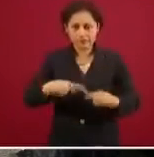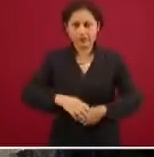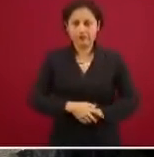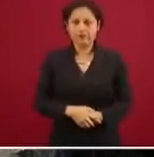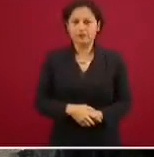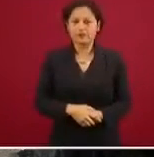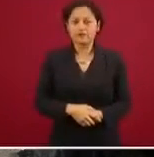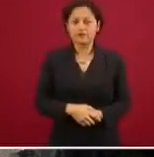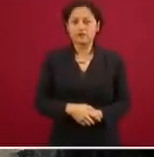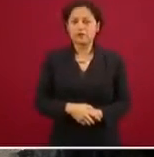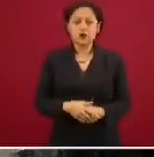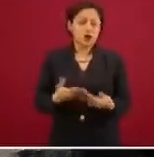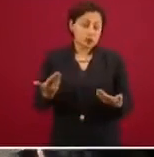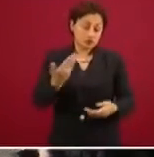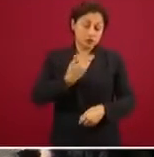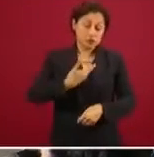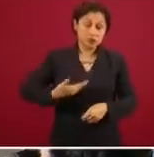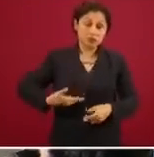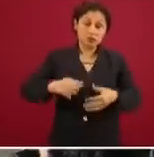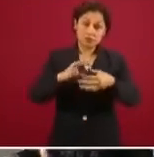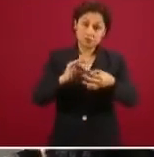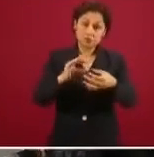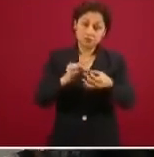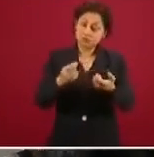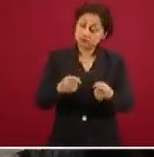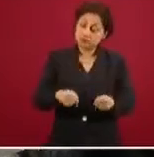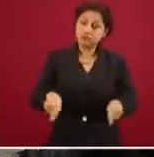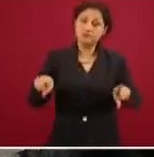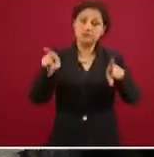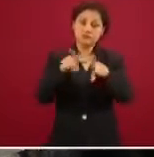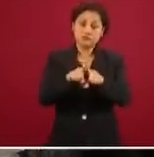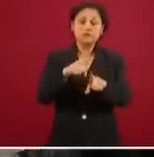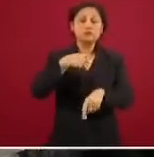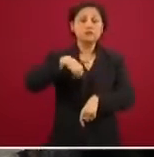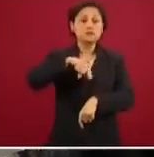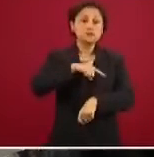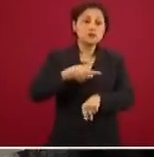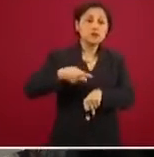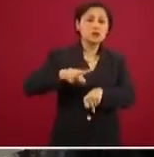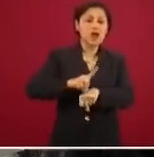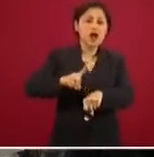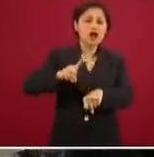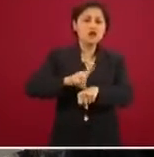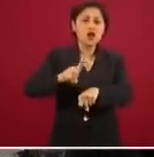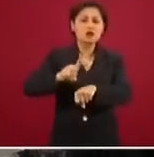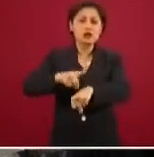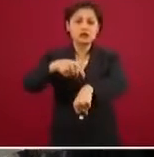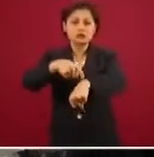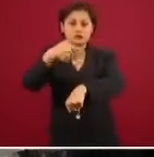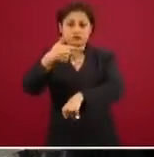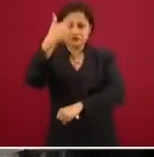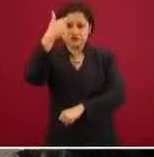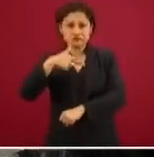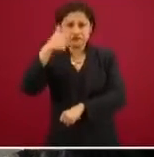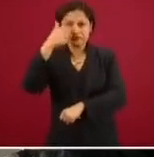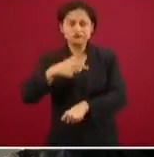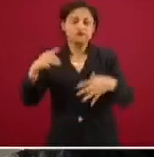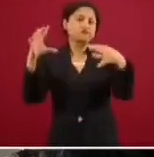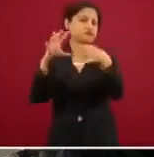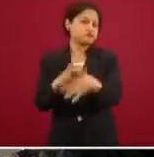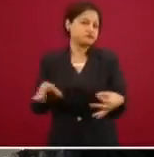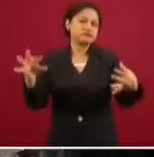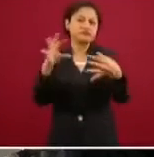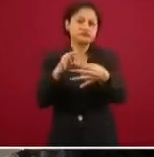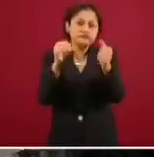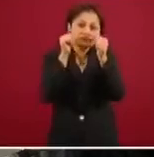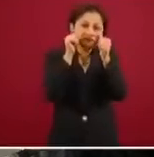Como relata el presidente y hemos comentado todos los días a las 7 de la noche, estamos en el seguimiento diario de la